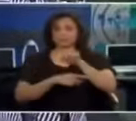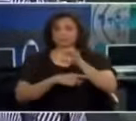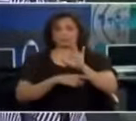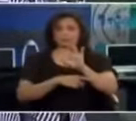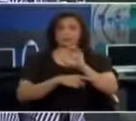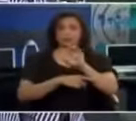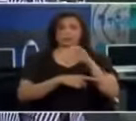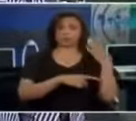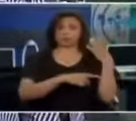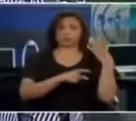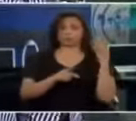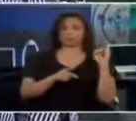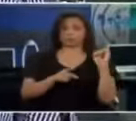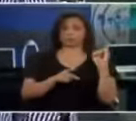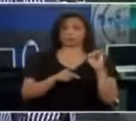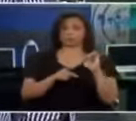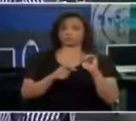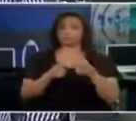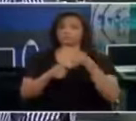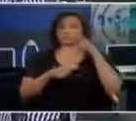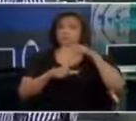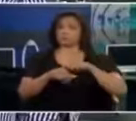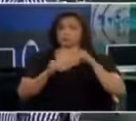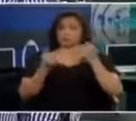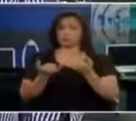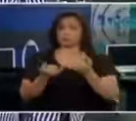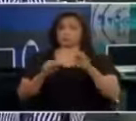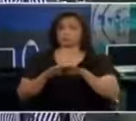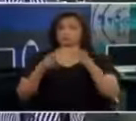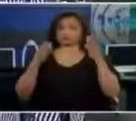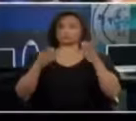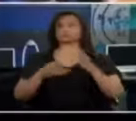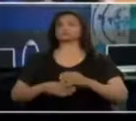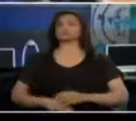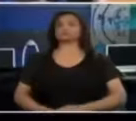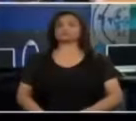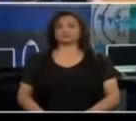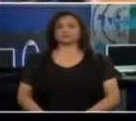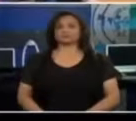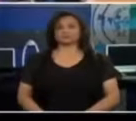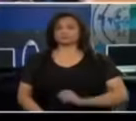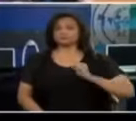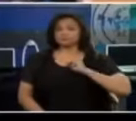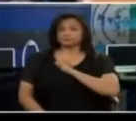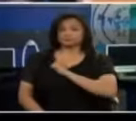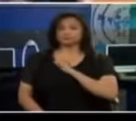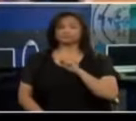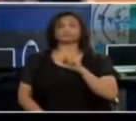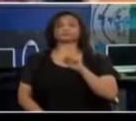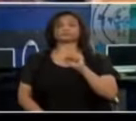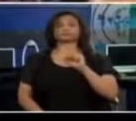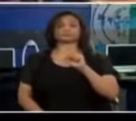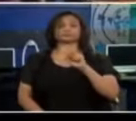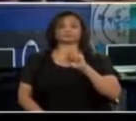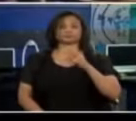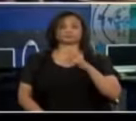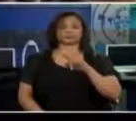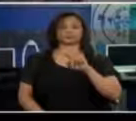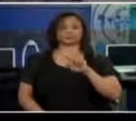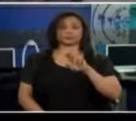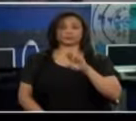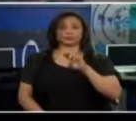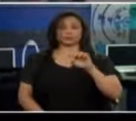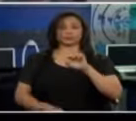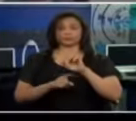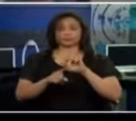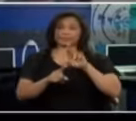de Cotuí. Junior Acosta nos tiene el informe. El senador por la provincia Sánchez Ramírez, Ricardo de los Santos,